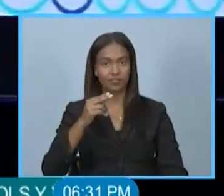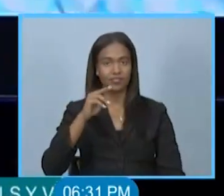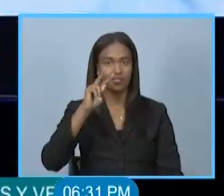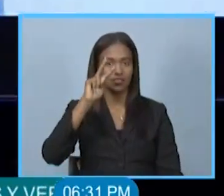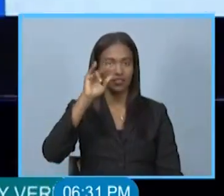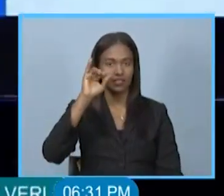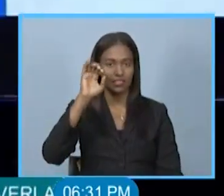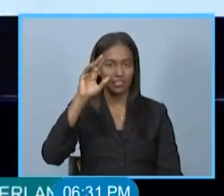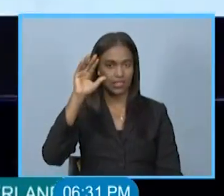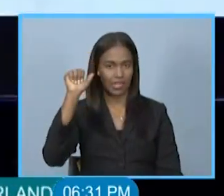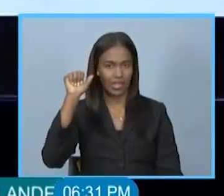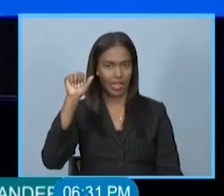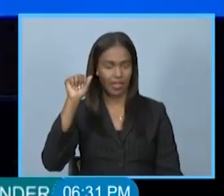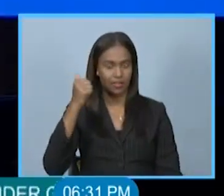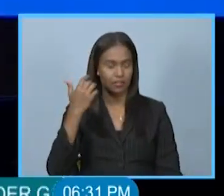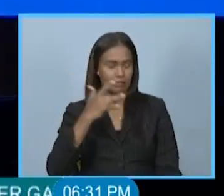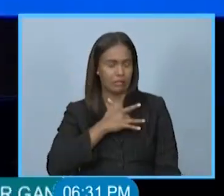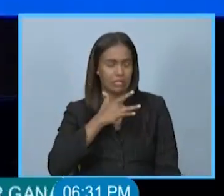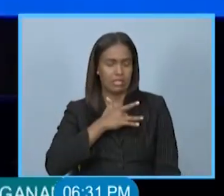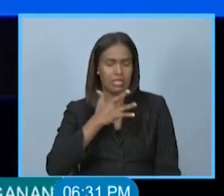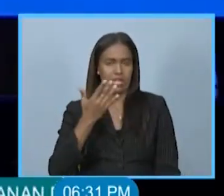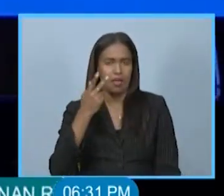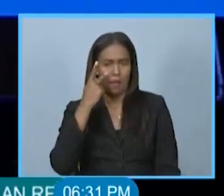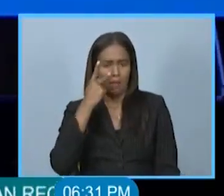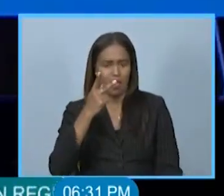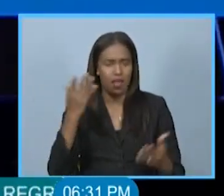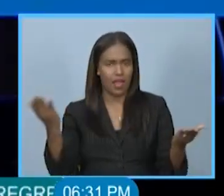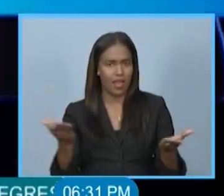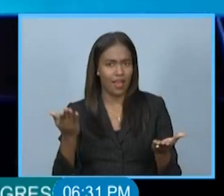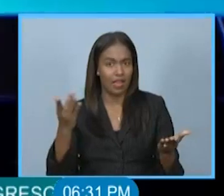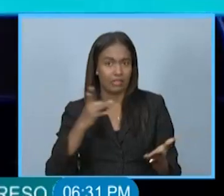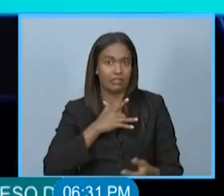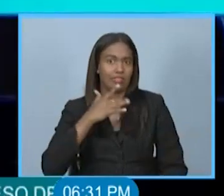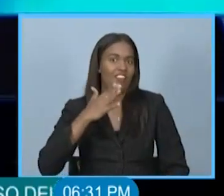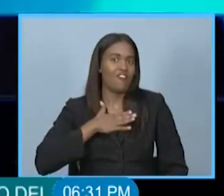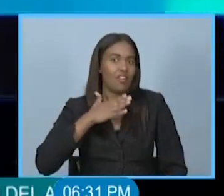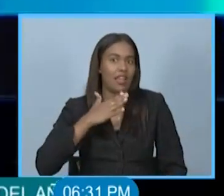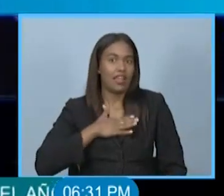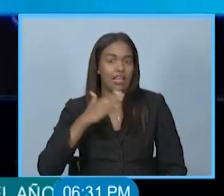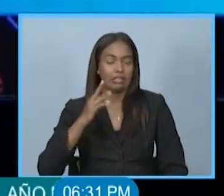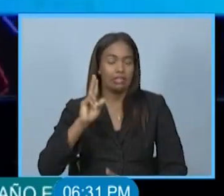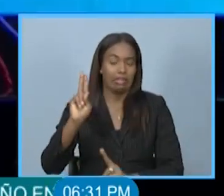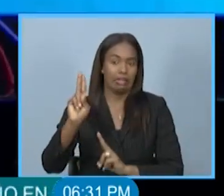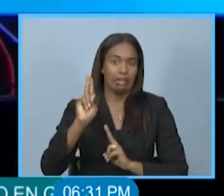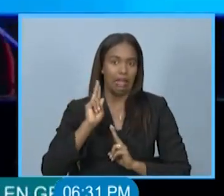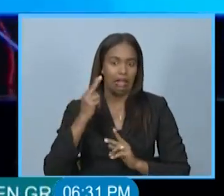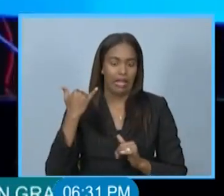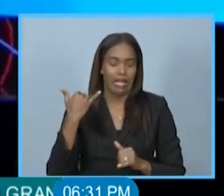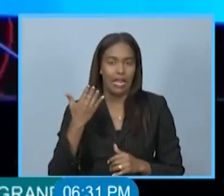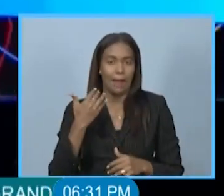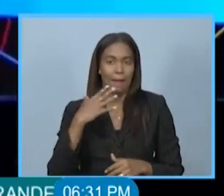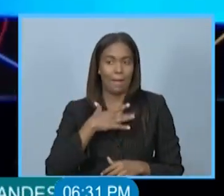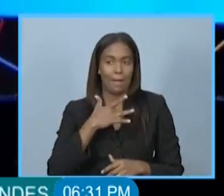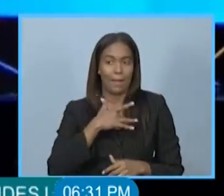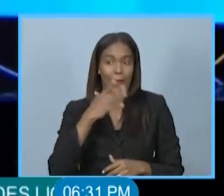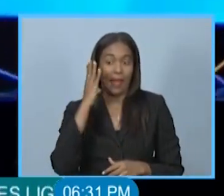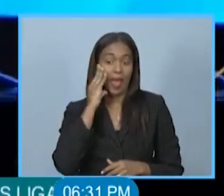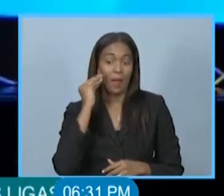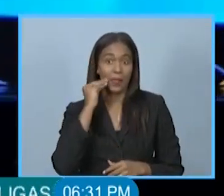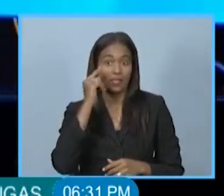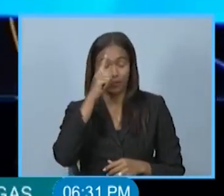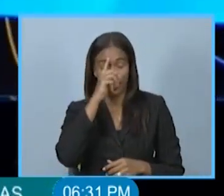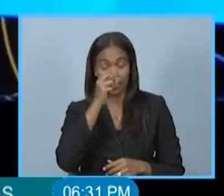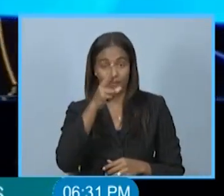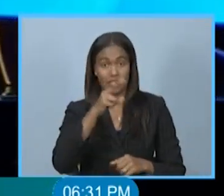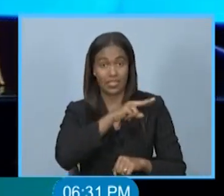Montero placer cómo te sientes de ver cómo se hace el noticiero de Misión esperada feliz encantada de vivir esta experiencia totalmente en vivo para